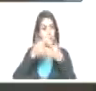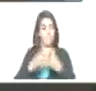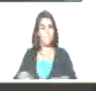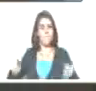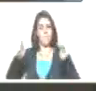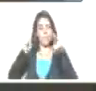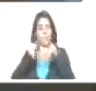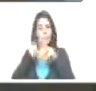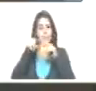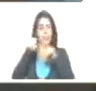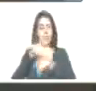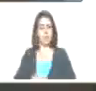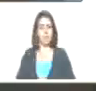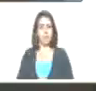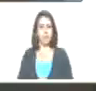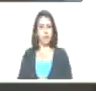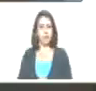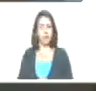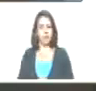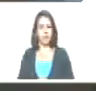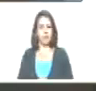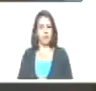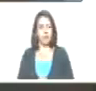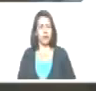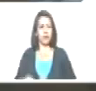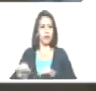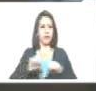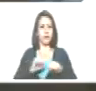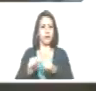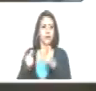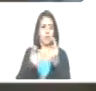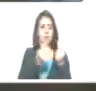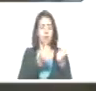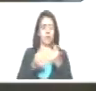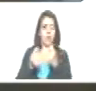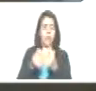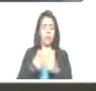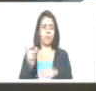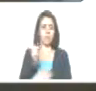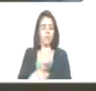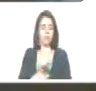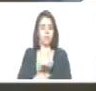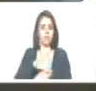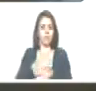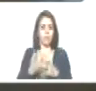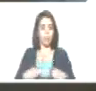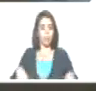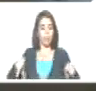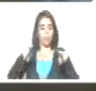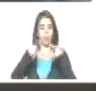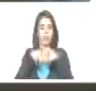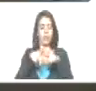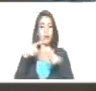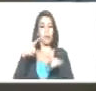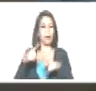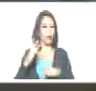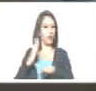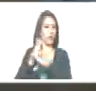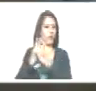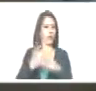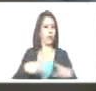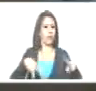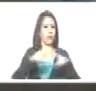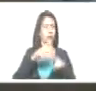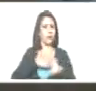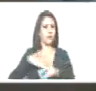de la acción monetaria inmediata, los valores los antivalores que quieren imponernos